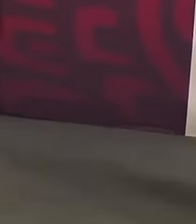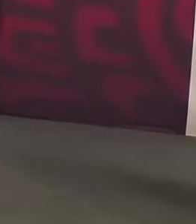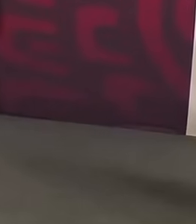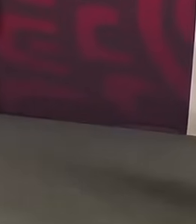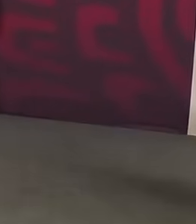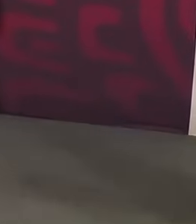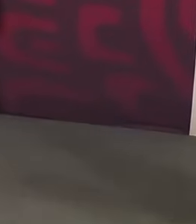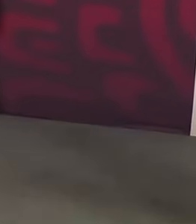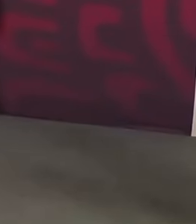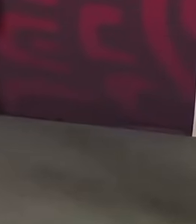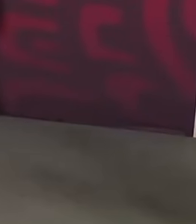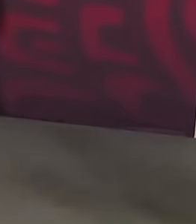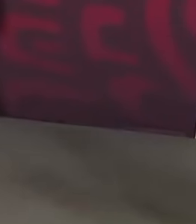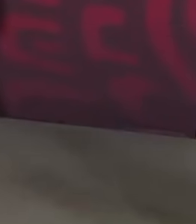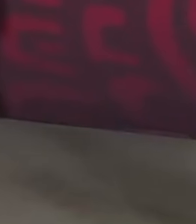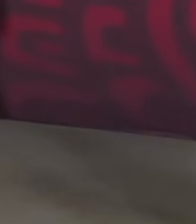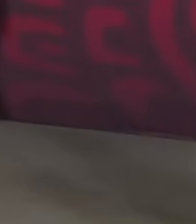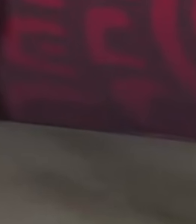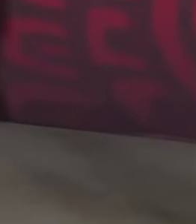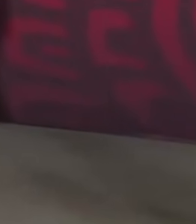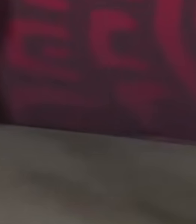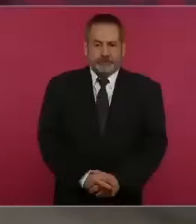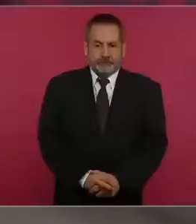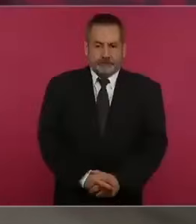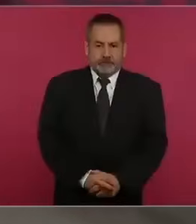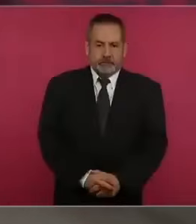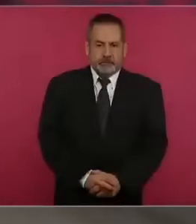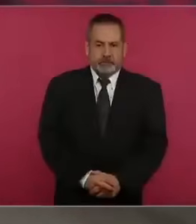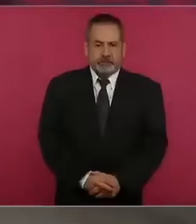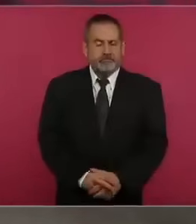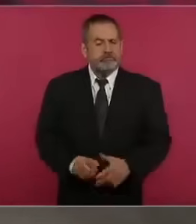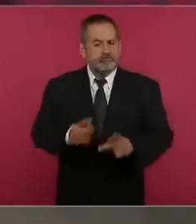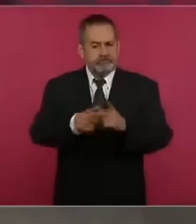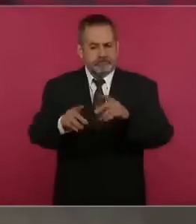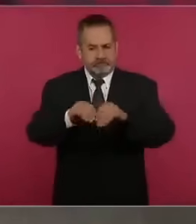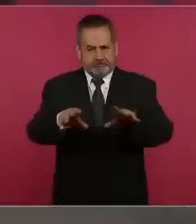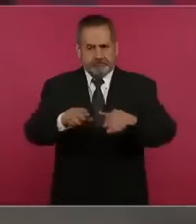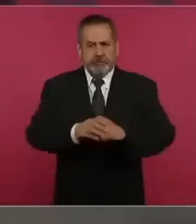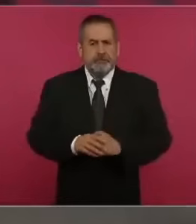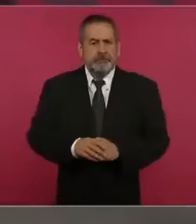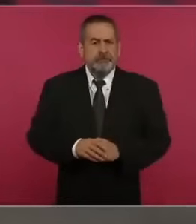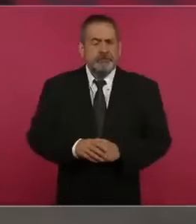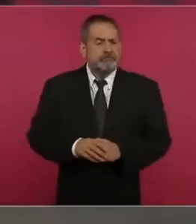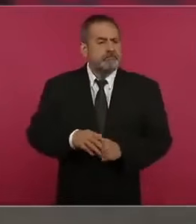Bueno, pues vamos a informar. Ayer